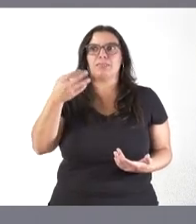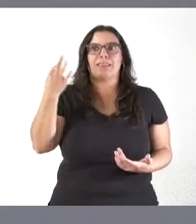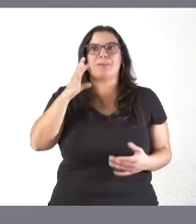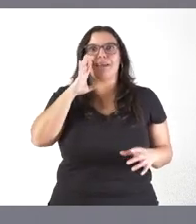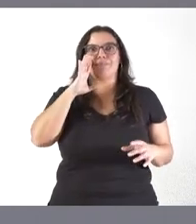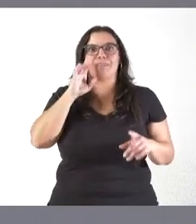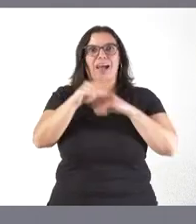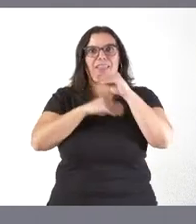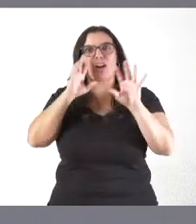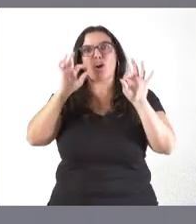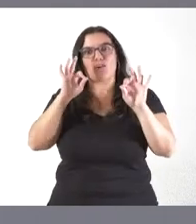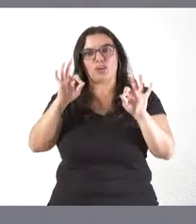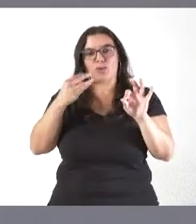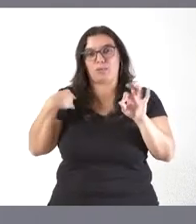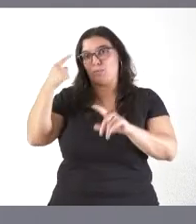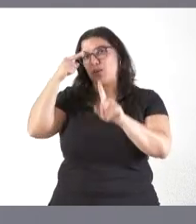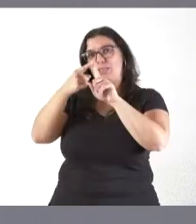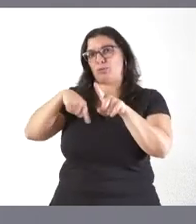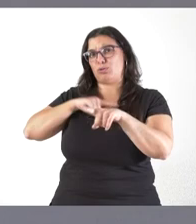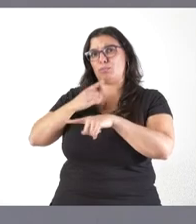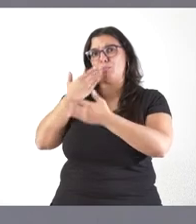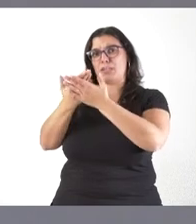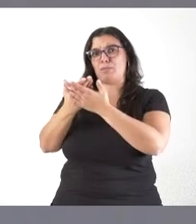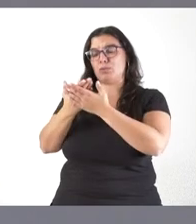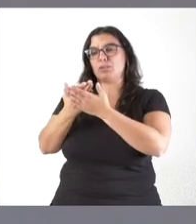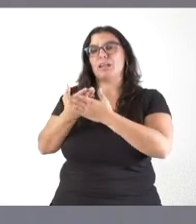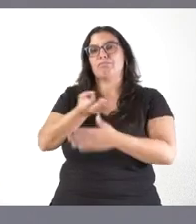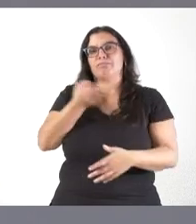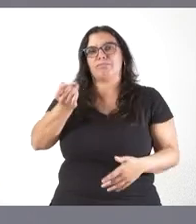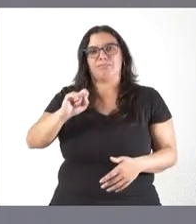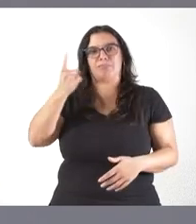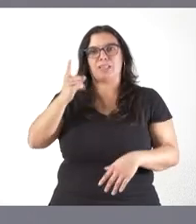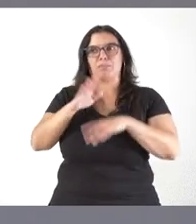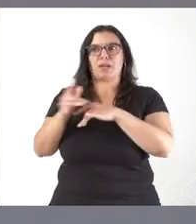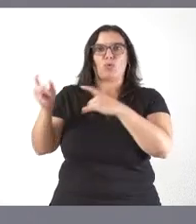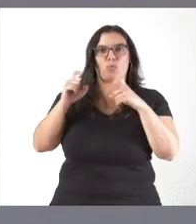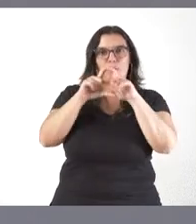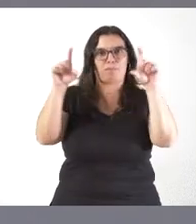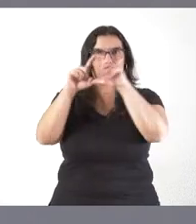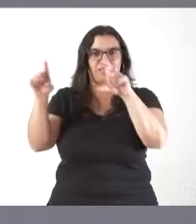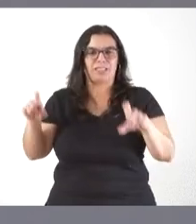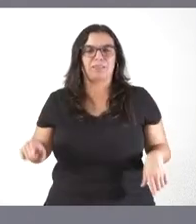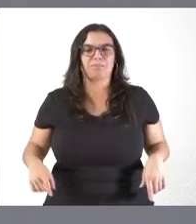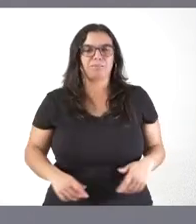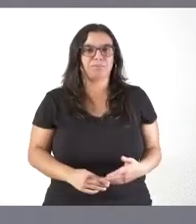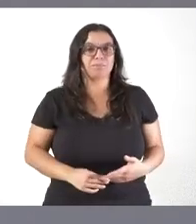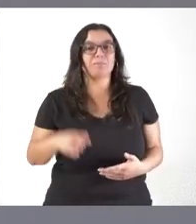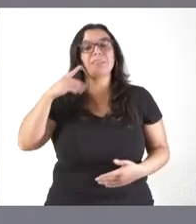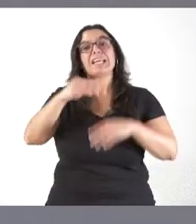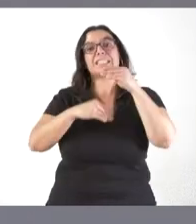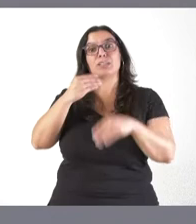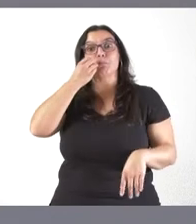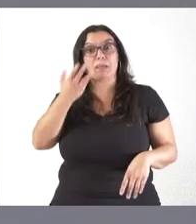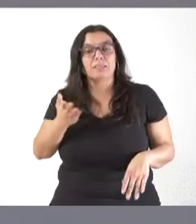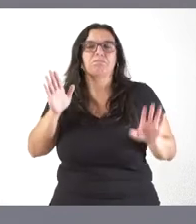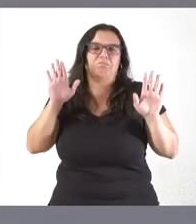sentido al objetivo que en otros planteamos del primer momento y hubiera sido más eficaz desde el punto de vista de la atracción de empresas esto que se ha hecho expositivo es un